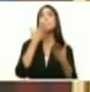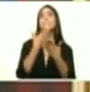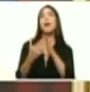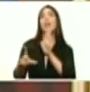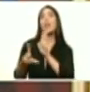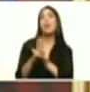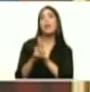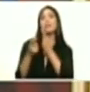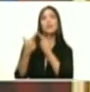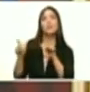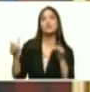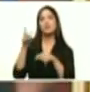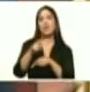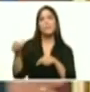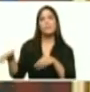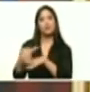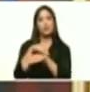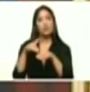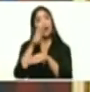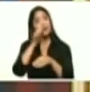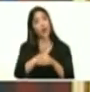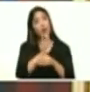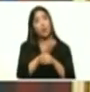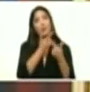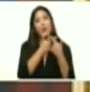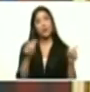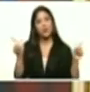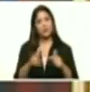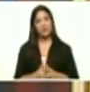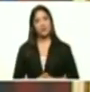ley de amnistía, que los protege y los libera,